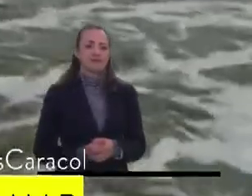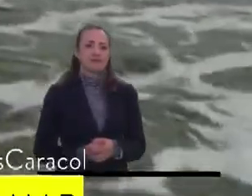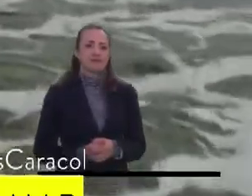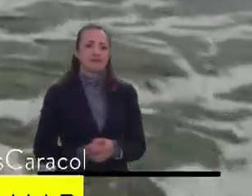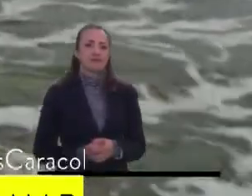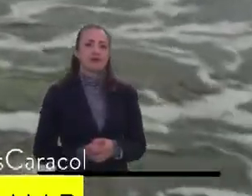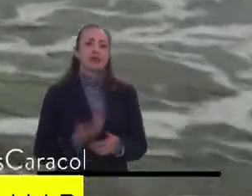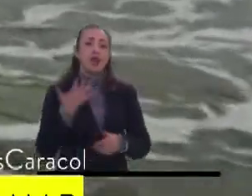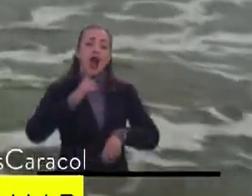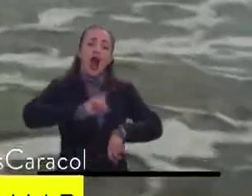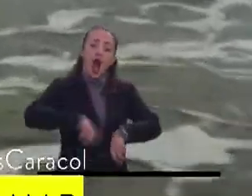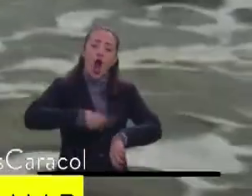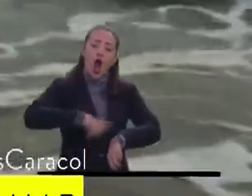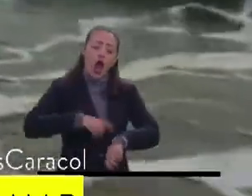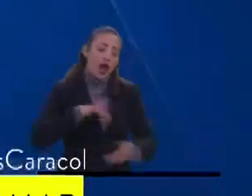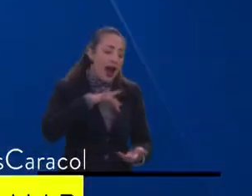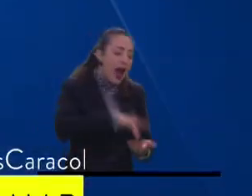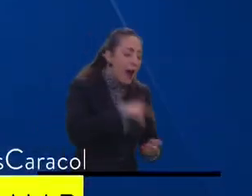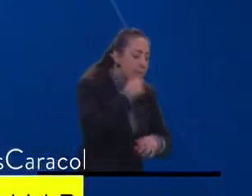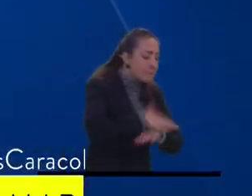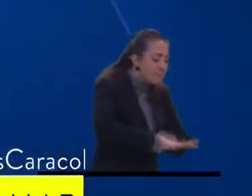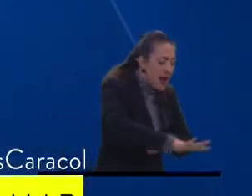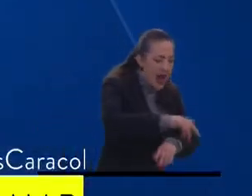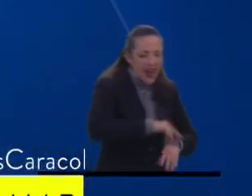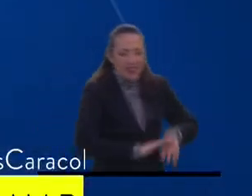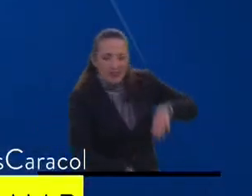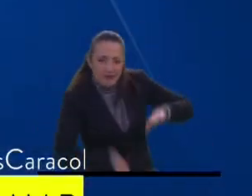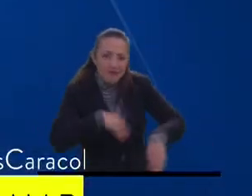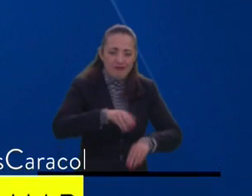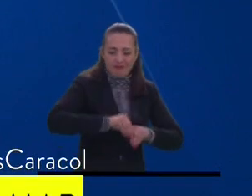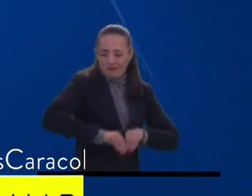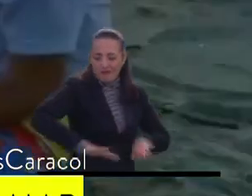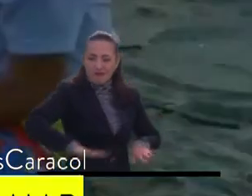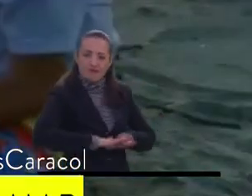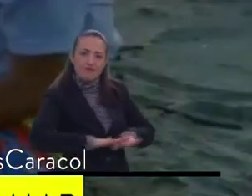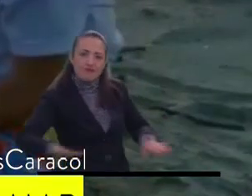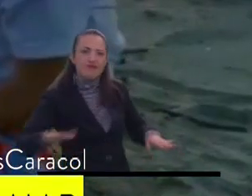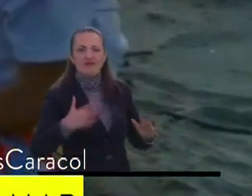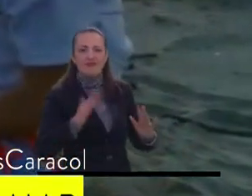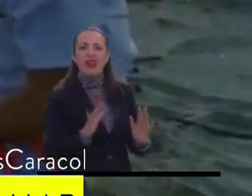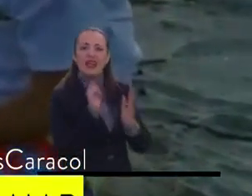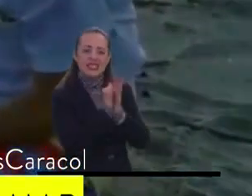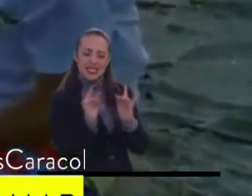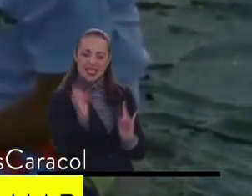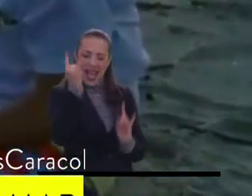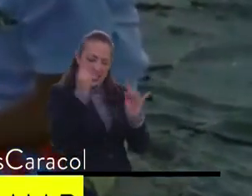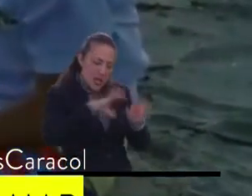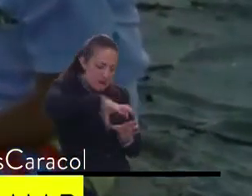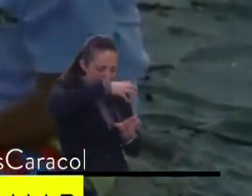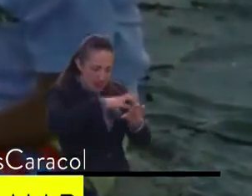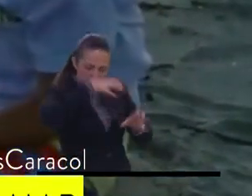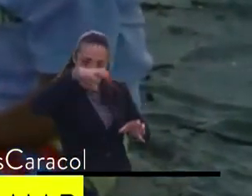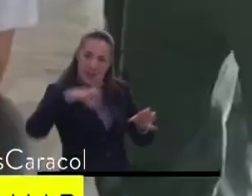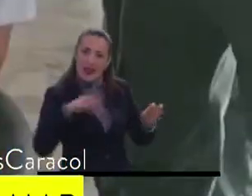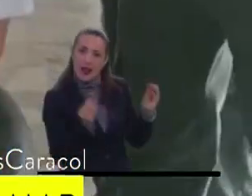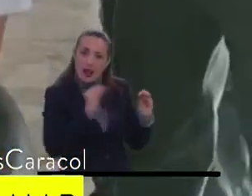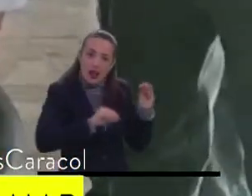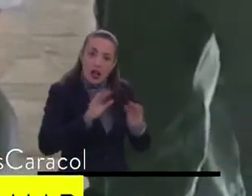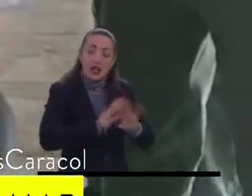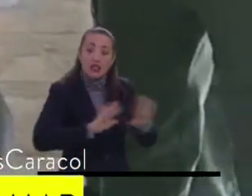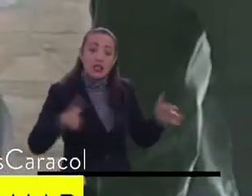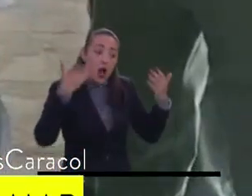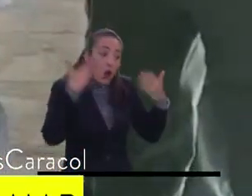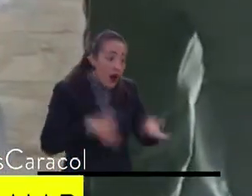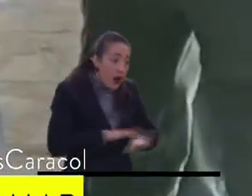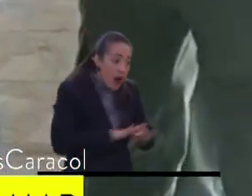Tras varias horas de permanecer en el agua, nadando y en la playa, haciendo castillos de arena, ahora Emanuel solo espera que al regresar